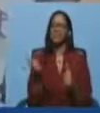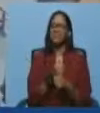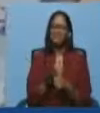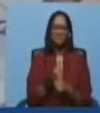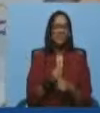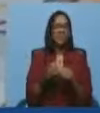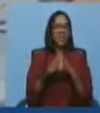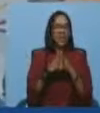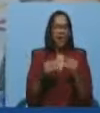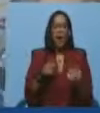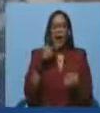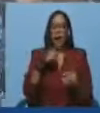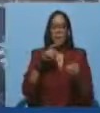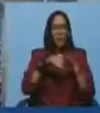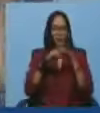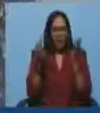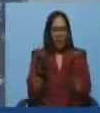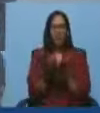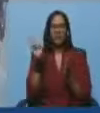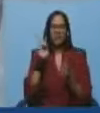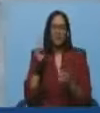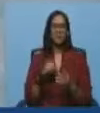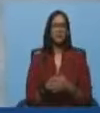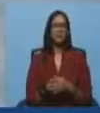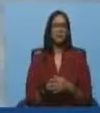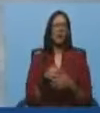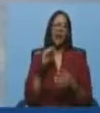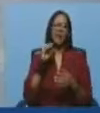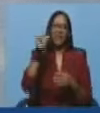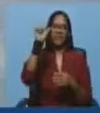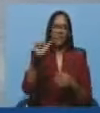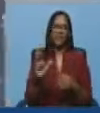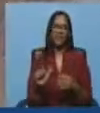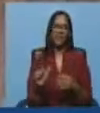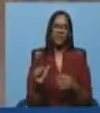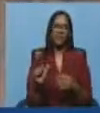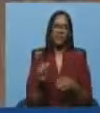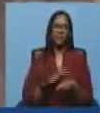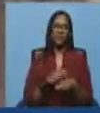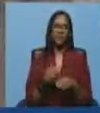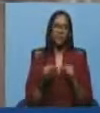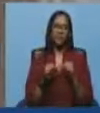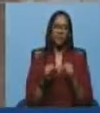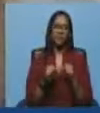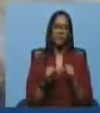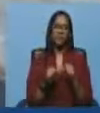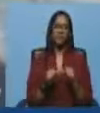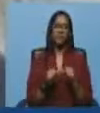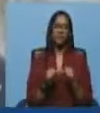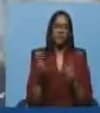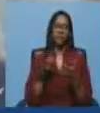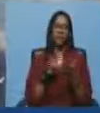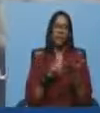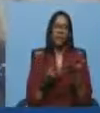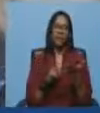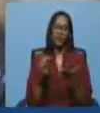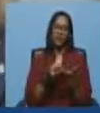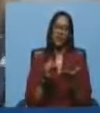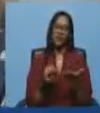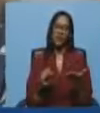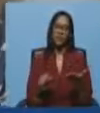la geopolítica mundial y de Venezuela. Hablando de análisis, ¿por qué mantener y seguir leyendo y